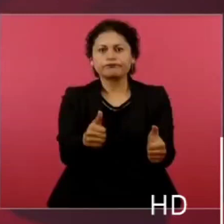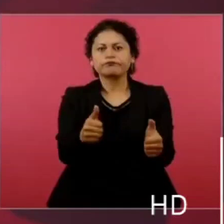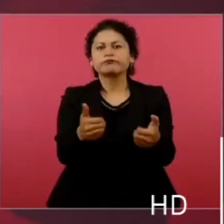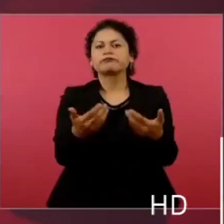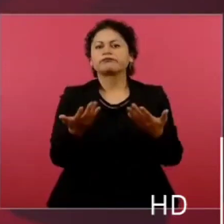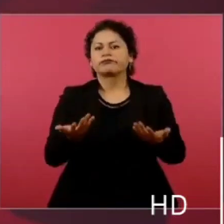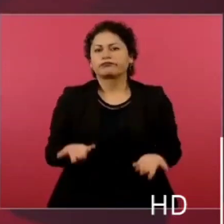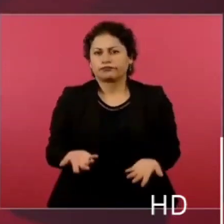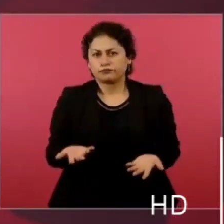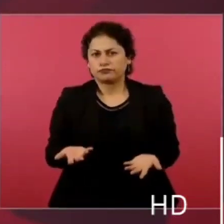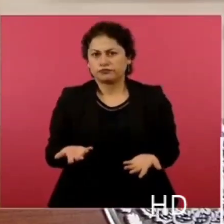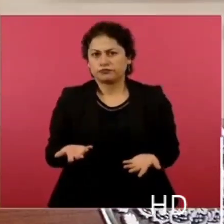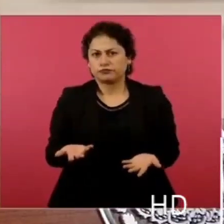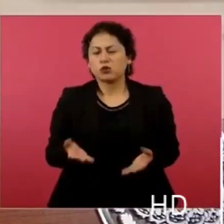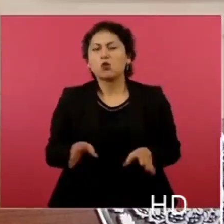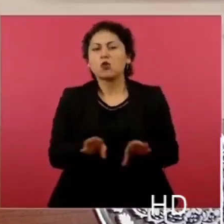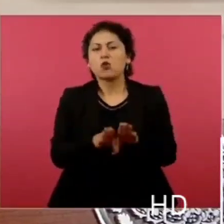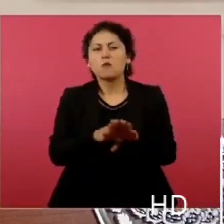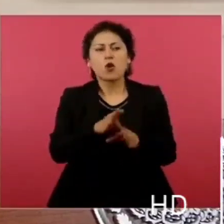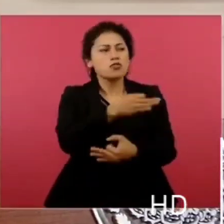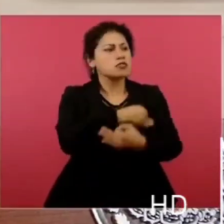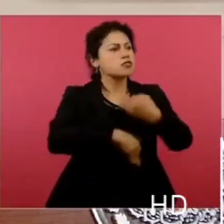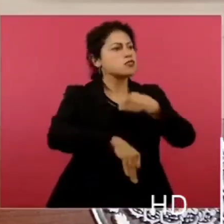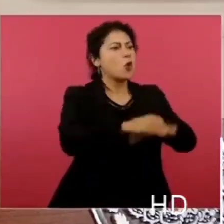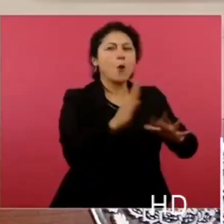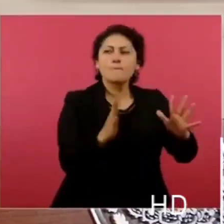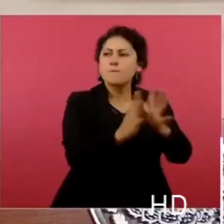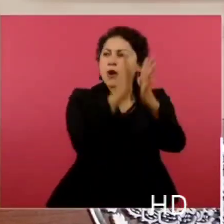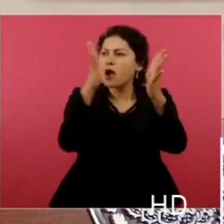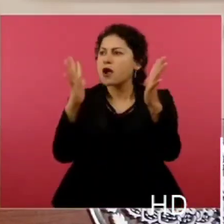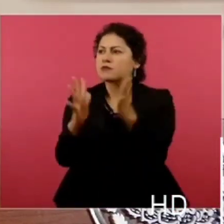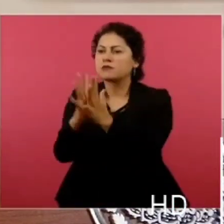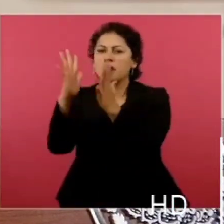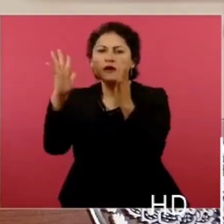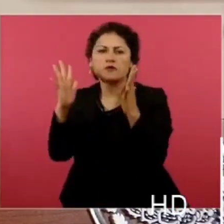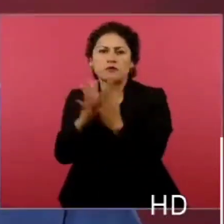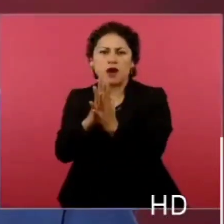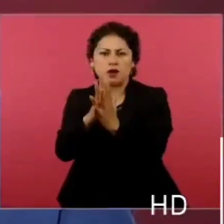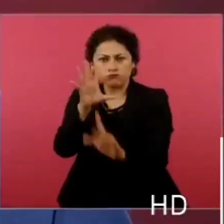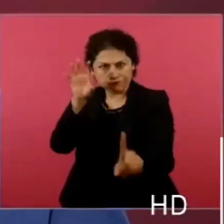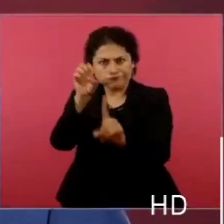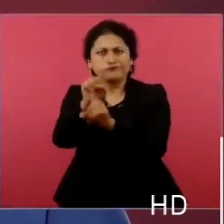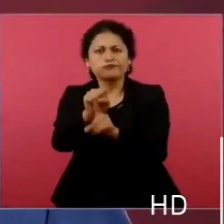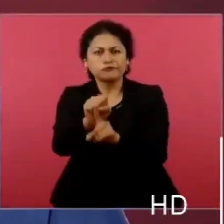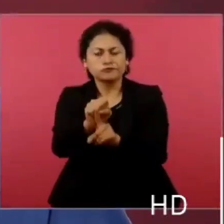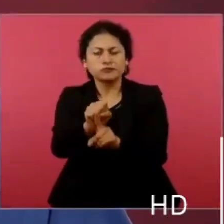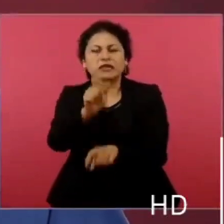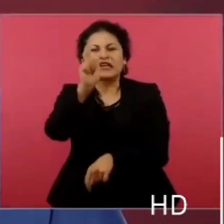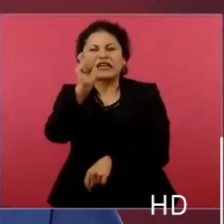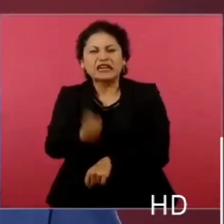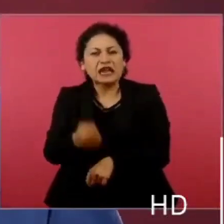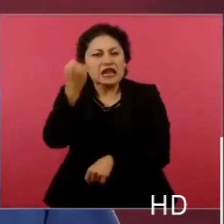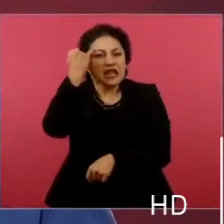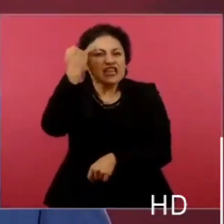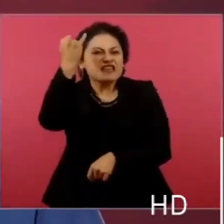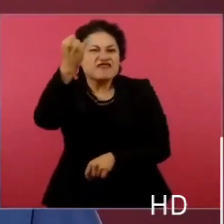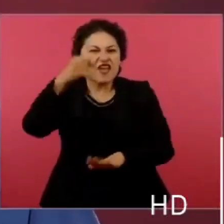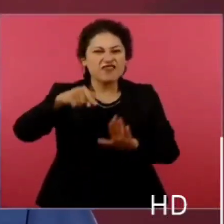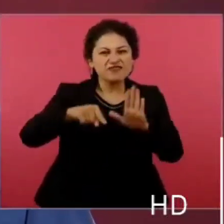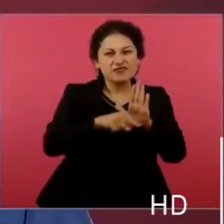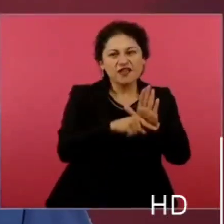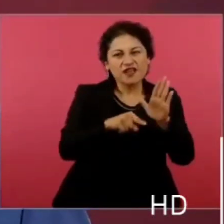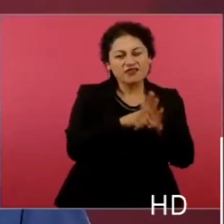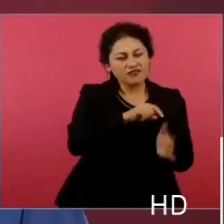que hacer realidad la democracia? ¿Que no tenemos que acabar con el clasismo, con el racismo, con la